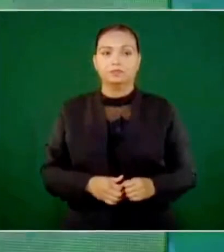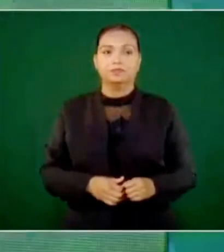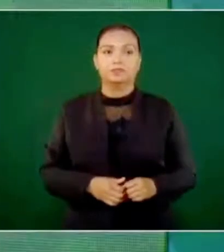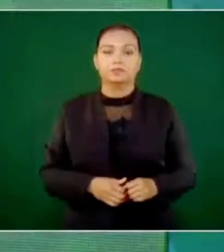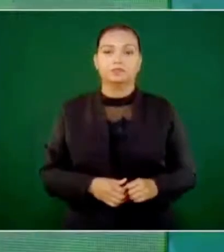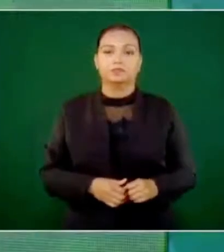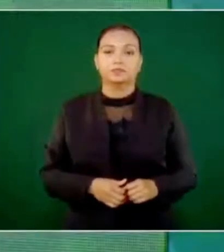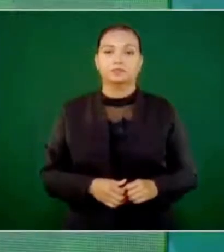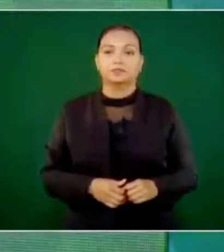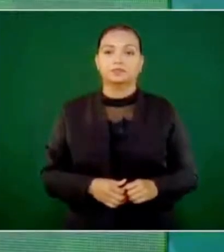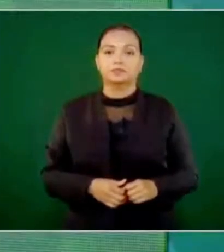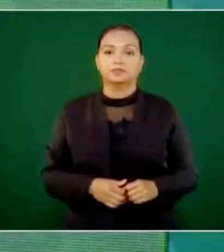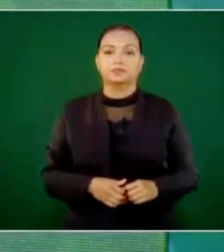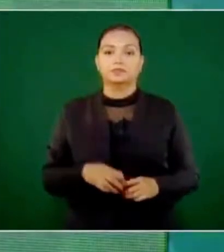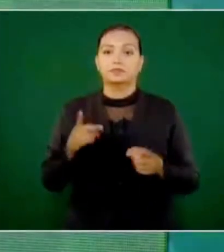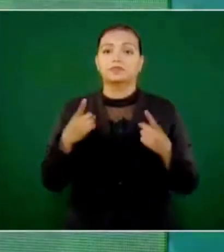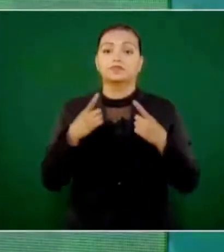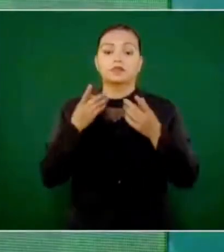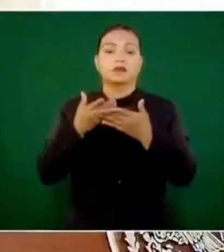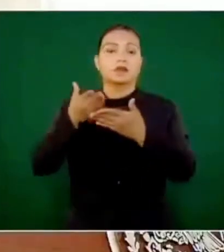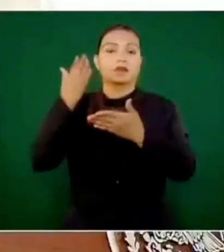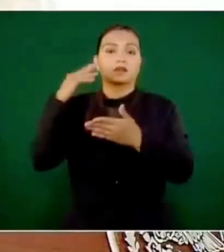que no se daba antes: